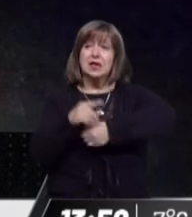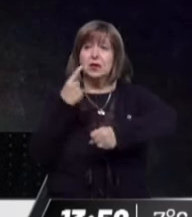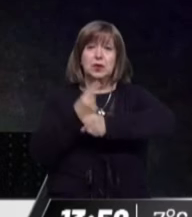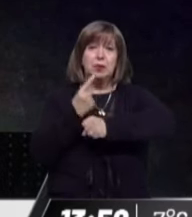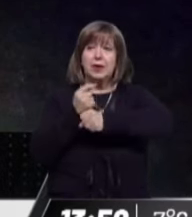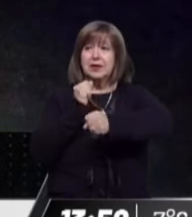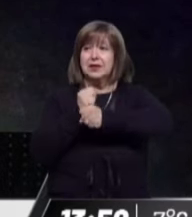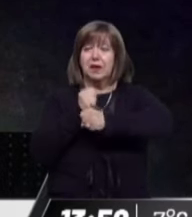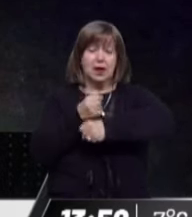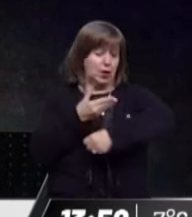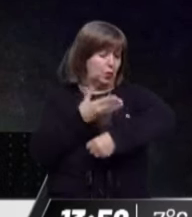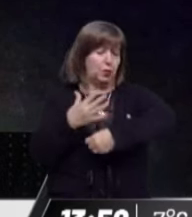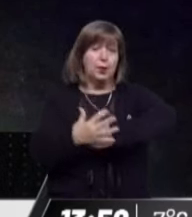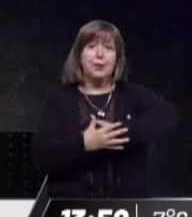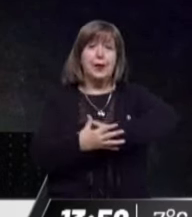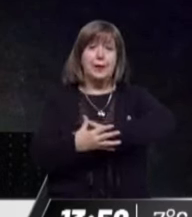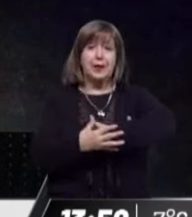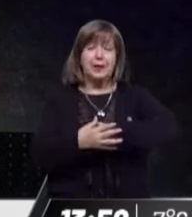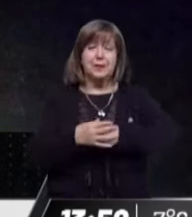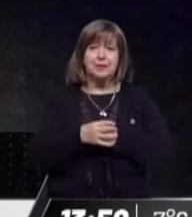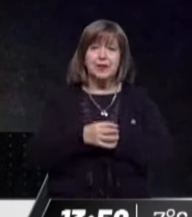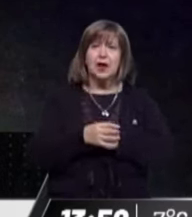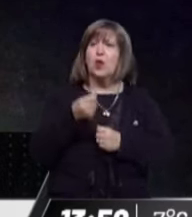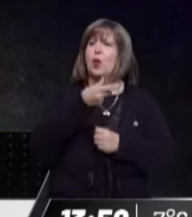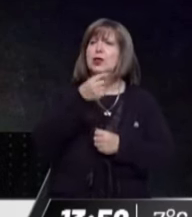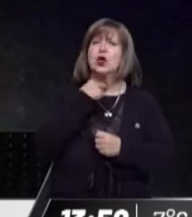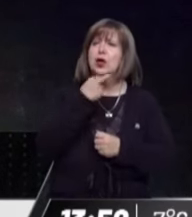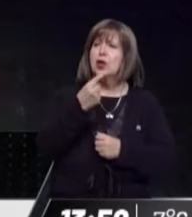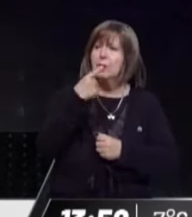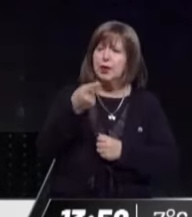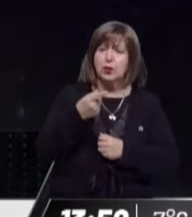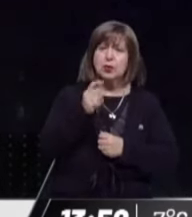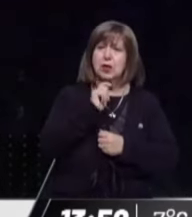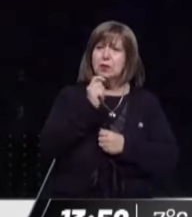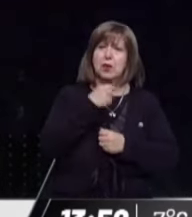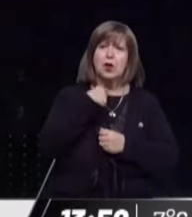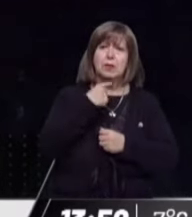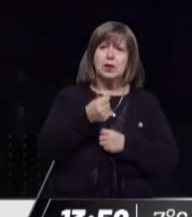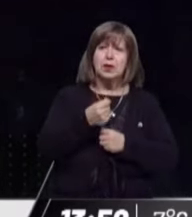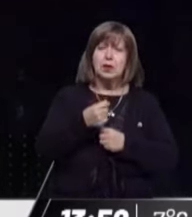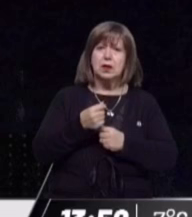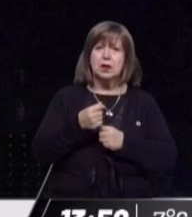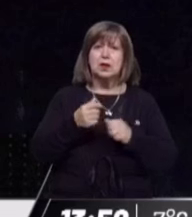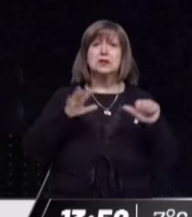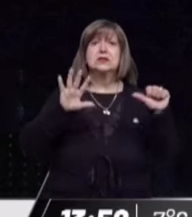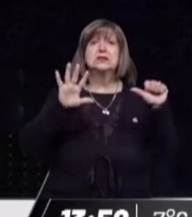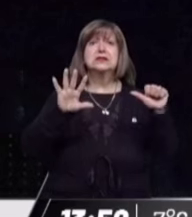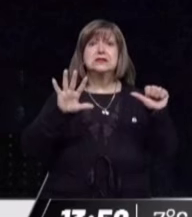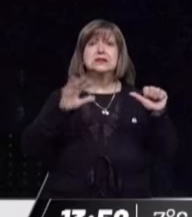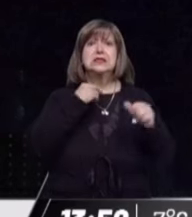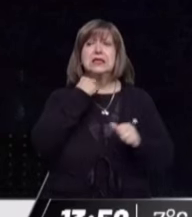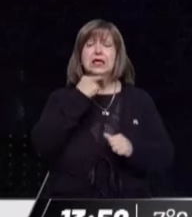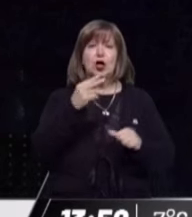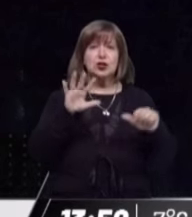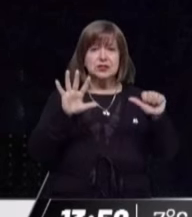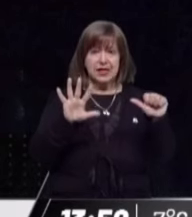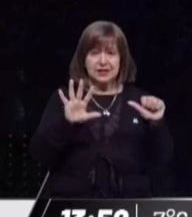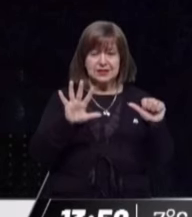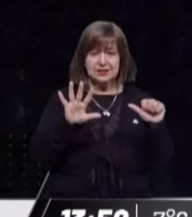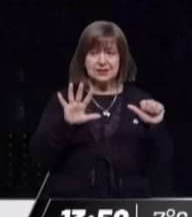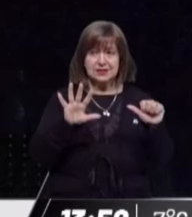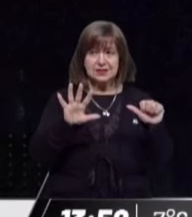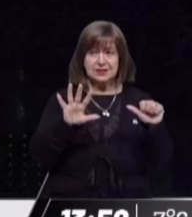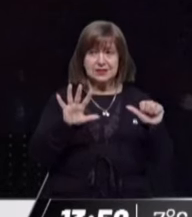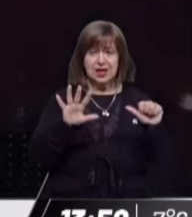no sé. ¿Cuántos hijos tiene esta señora, Elsa? Y tiene 6, tiene. Ellos también están con